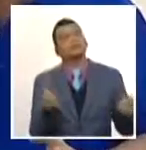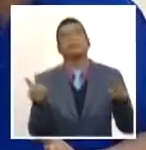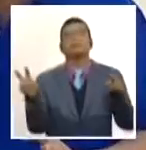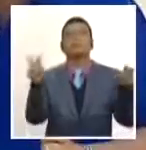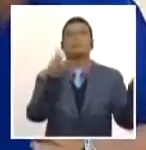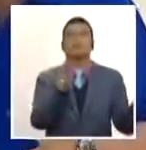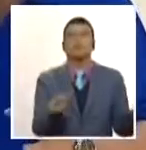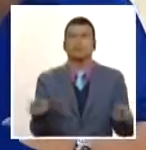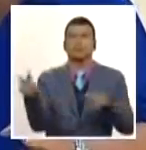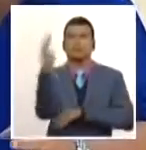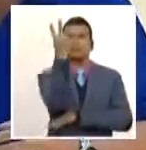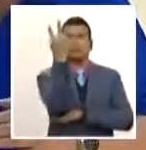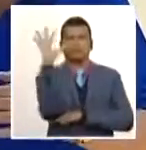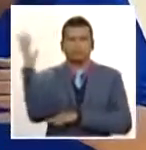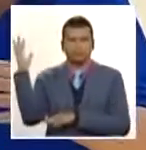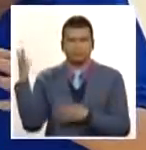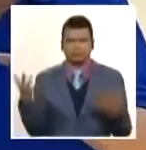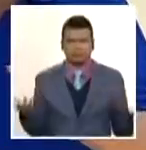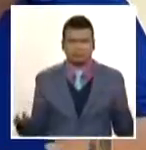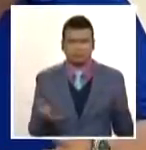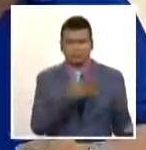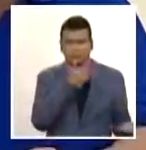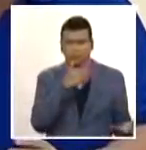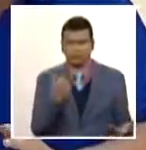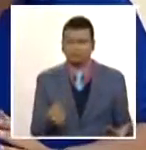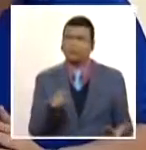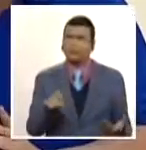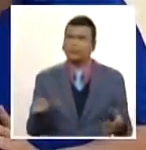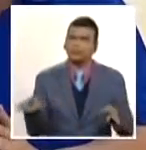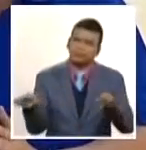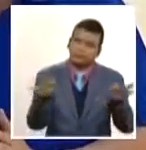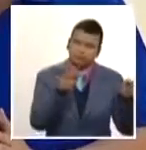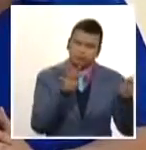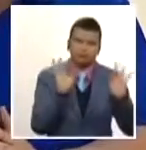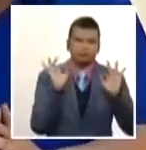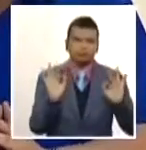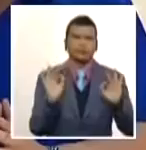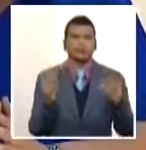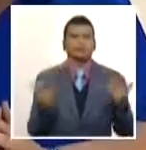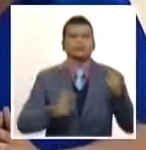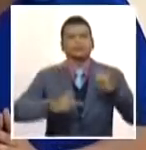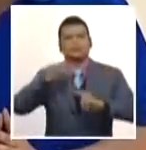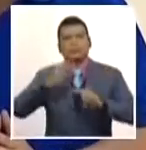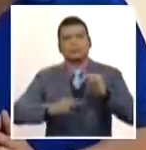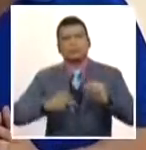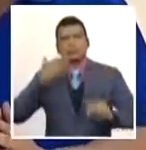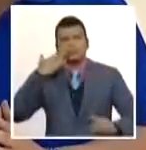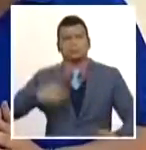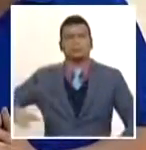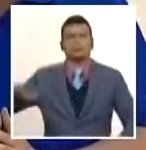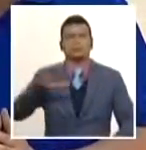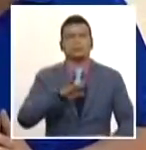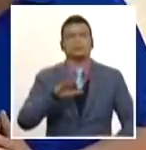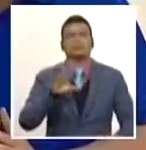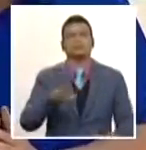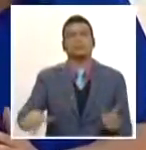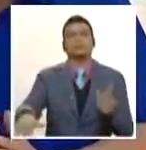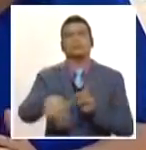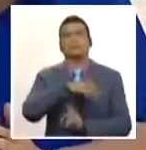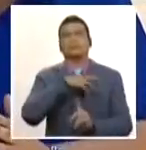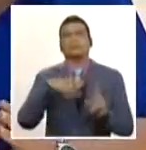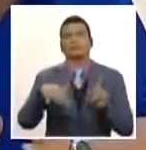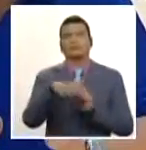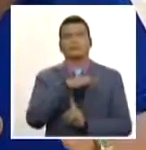paisaje, que ese debiera ser un sitio, un excelente mirador. Entonces vamos a construir un parque ecológico